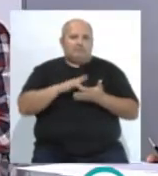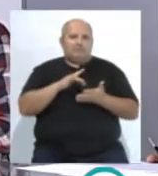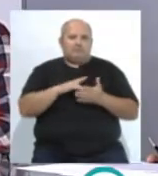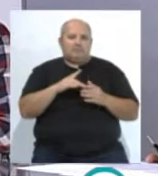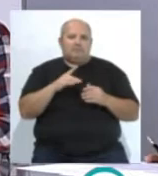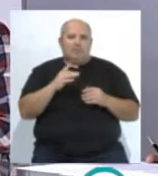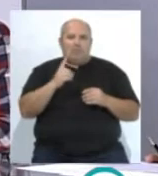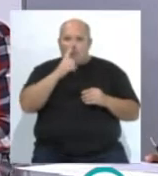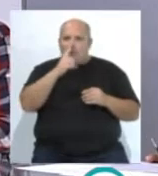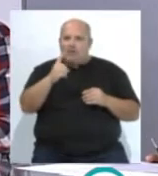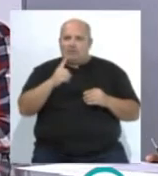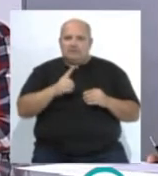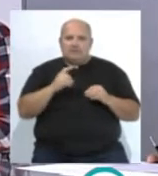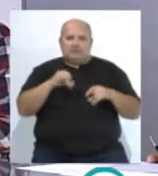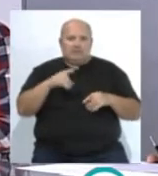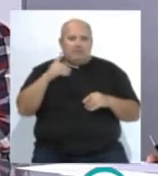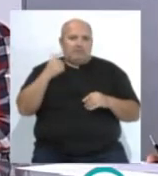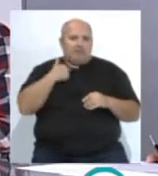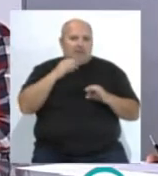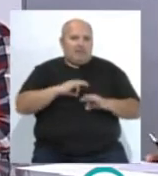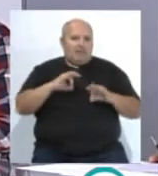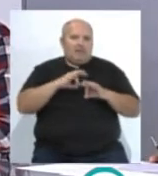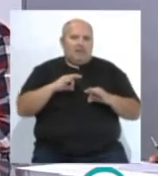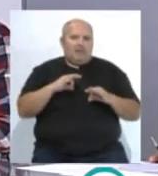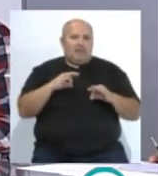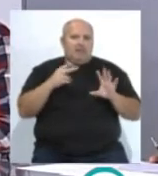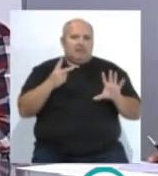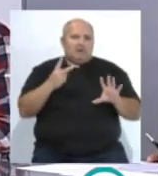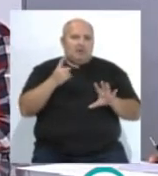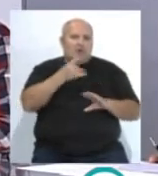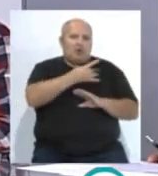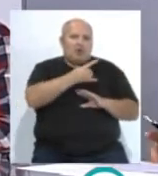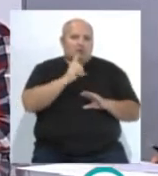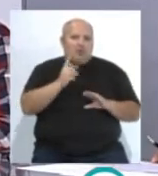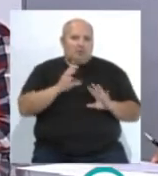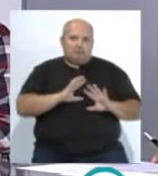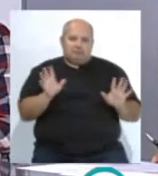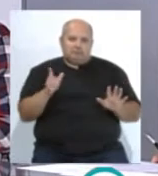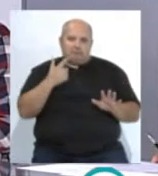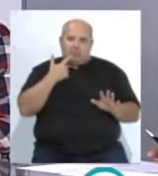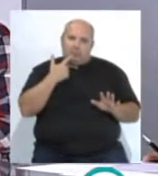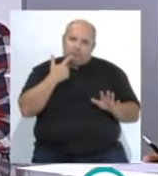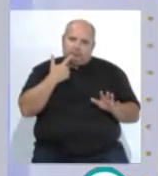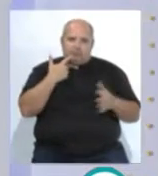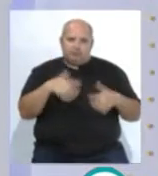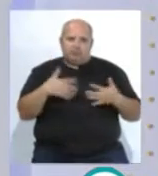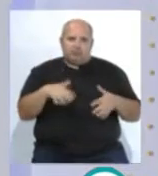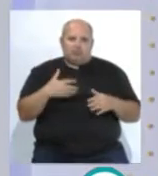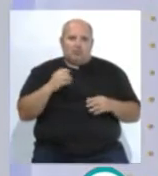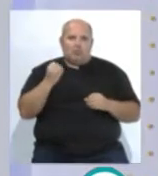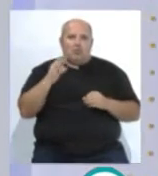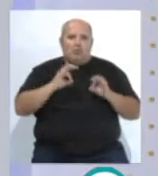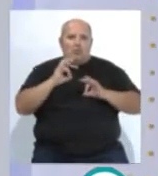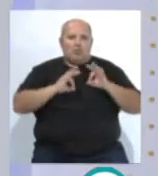un también. Año, más de un año sin perder en su campo. Y después de todos esos partidos, encajar 7 goles nada más, ¿eh? O sea, que ahí donde está la rentabilidad.